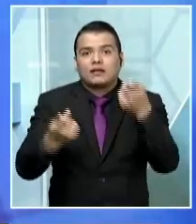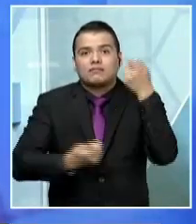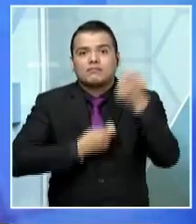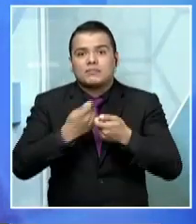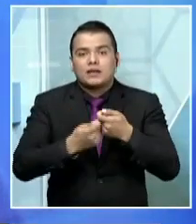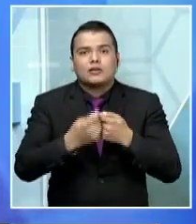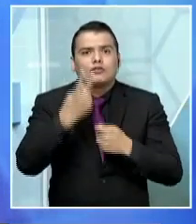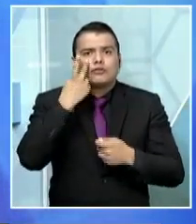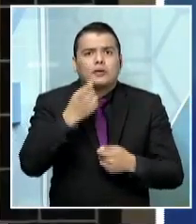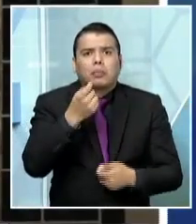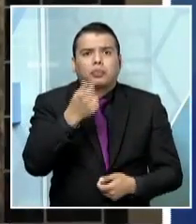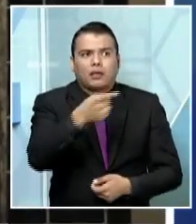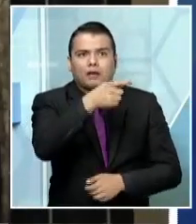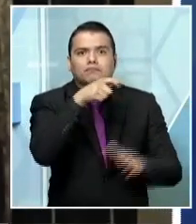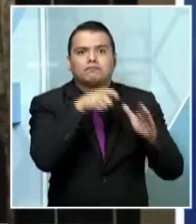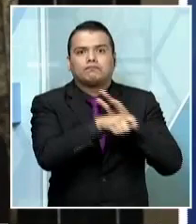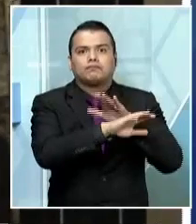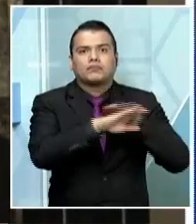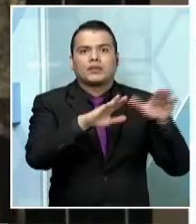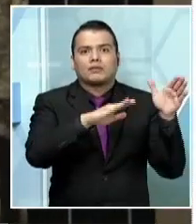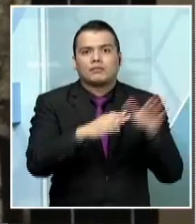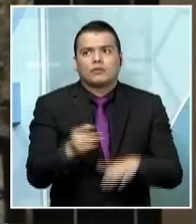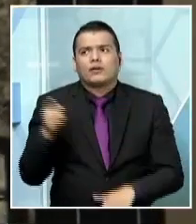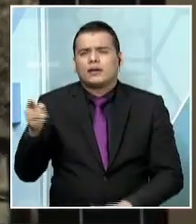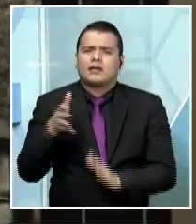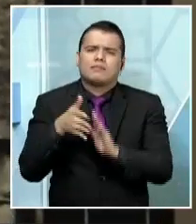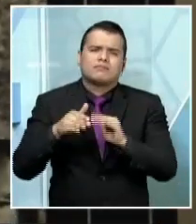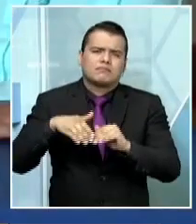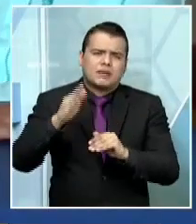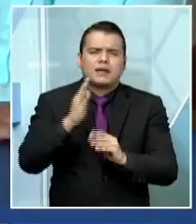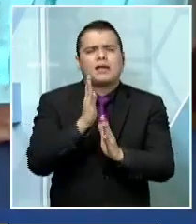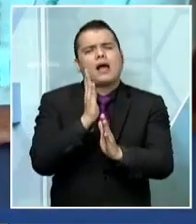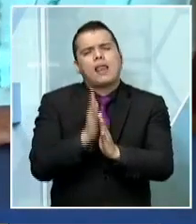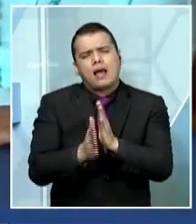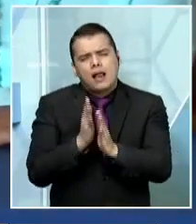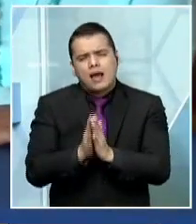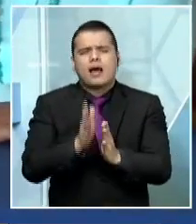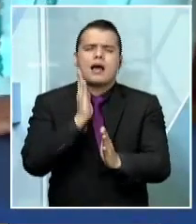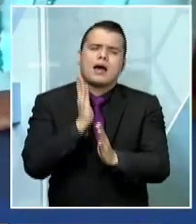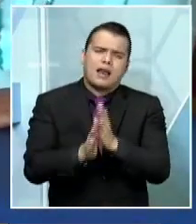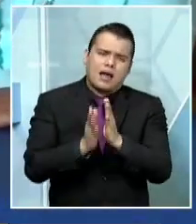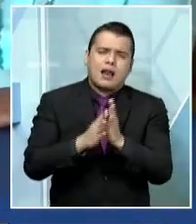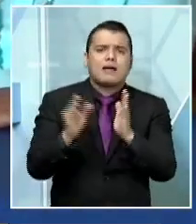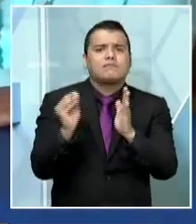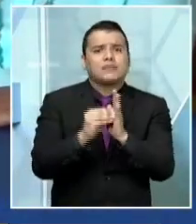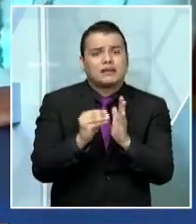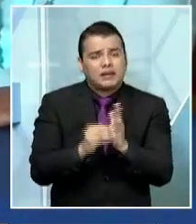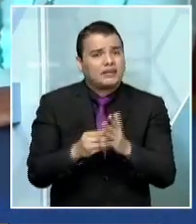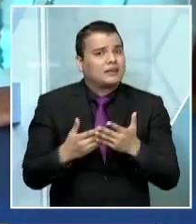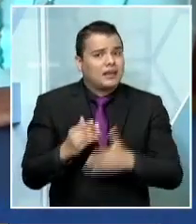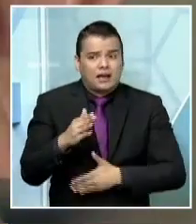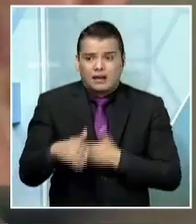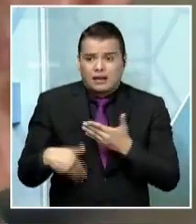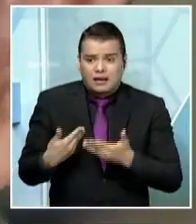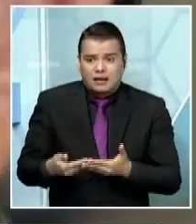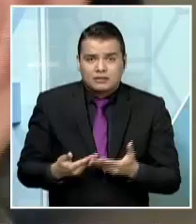pesar de cartas, artículos de prensa, entrevistas y razones enviadas al más alto nivel de la dirigencia de la FARC, este partido político no